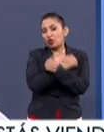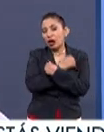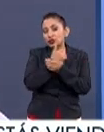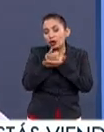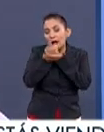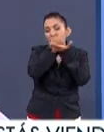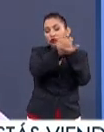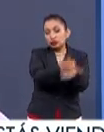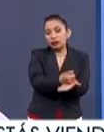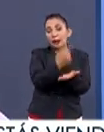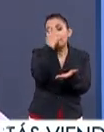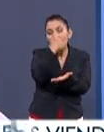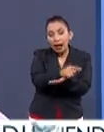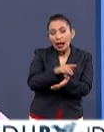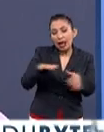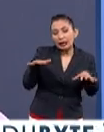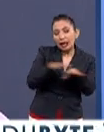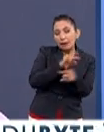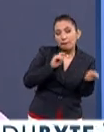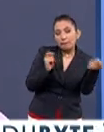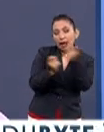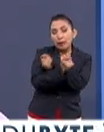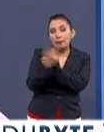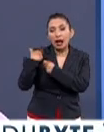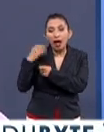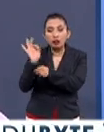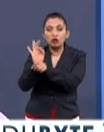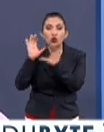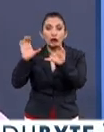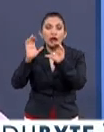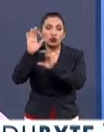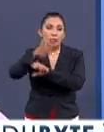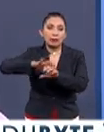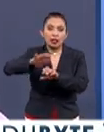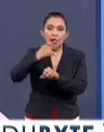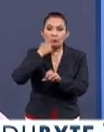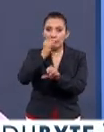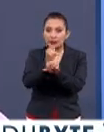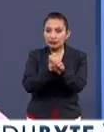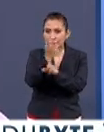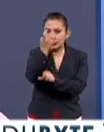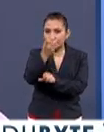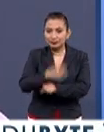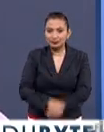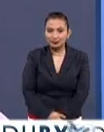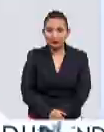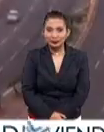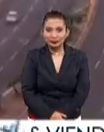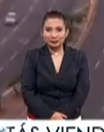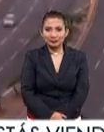que favorezca la transición a la sostenibilidad. De esto nos habla el siguiente reportaje. Vea usted.